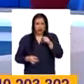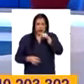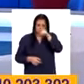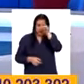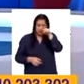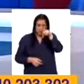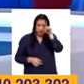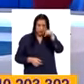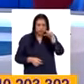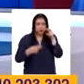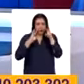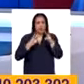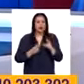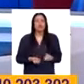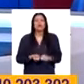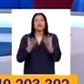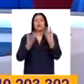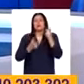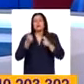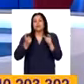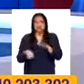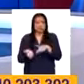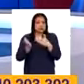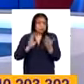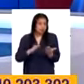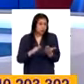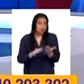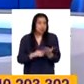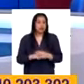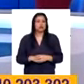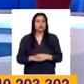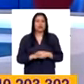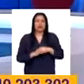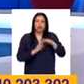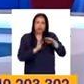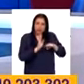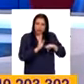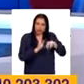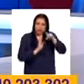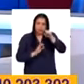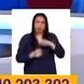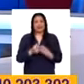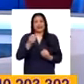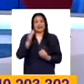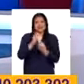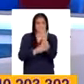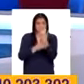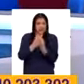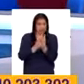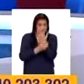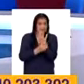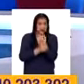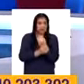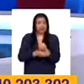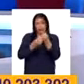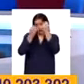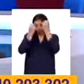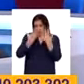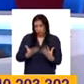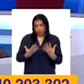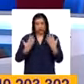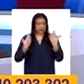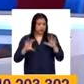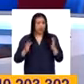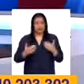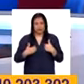verá la cantidad de fallecidos en los momentos mínimos de la pandemia. El mes de septiembre, que es la información hasta donde